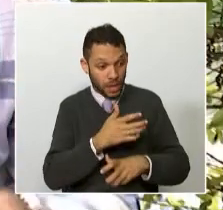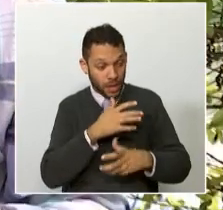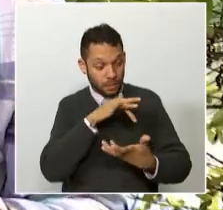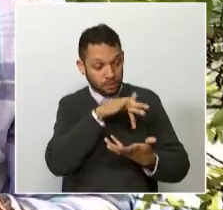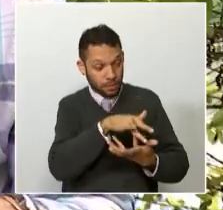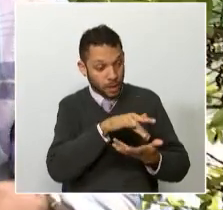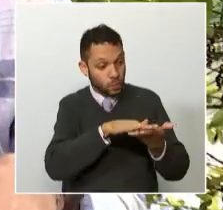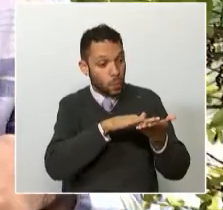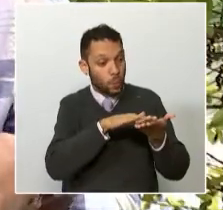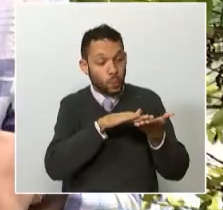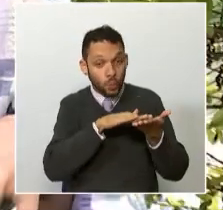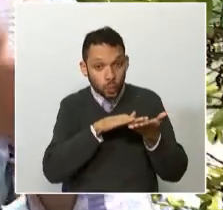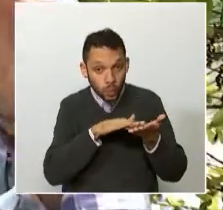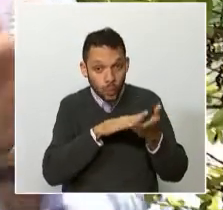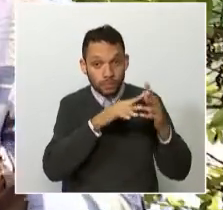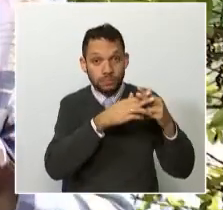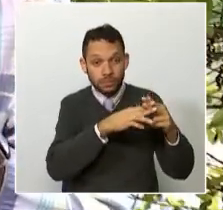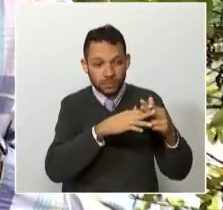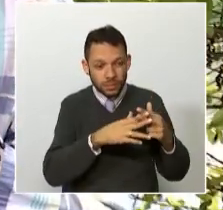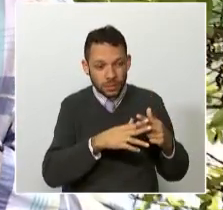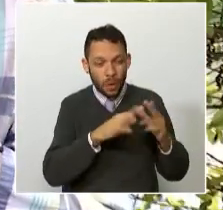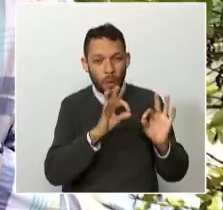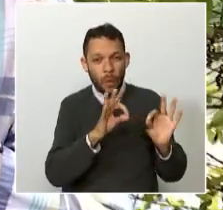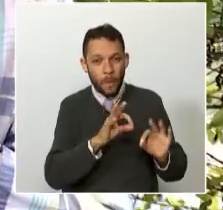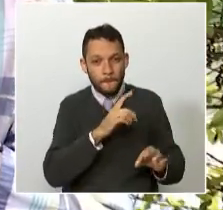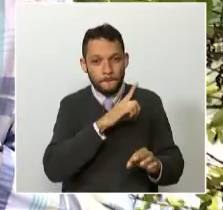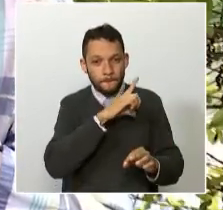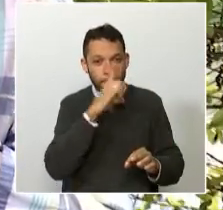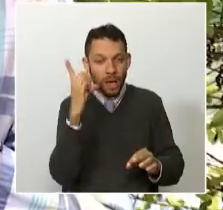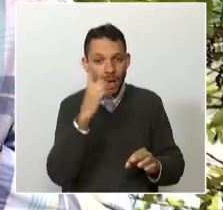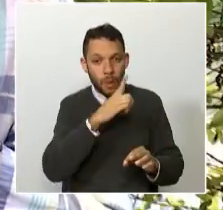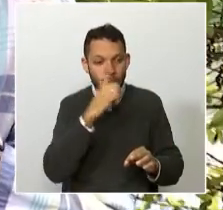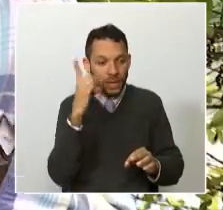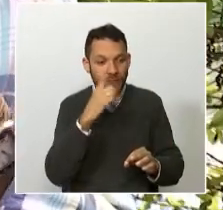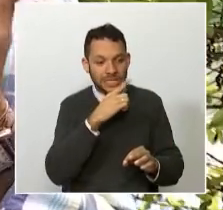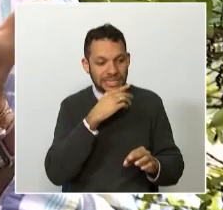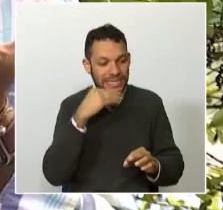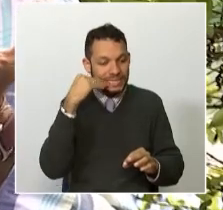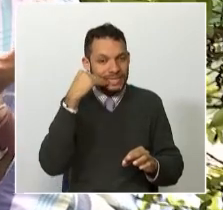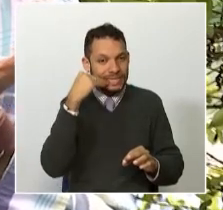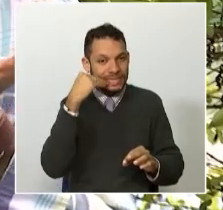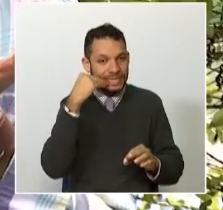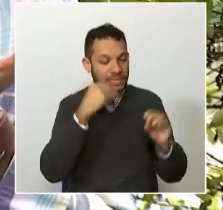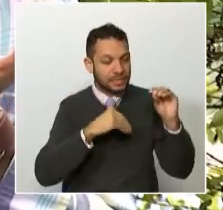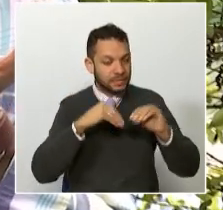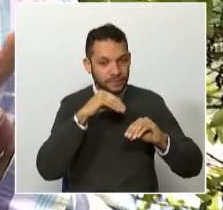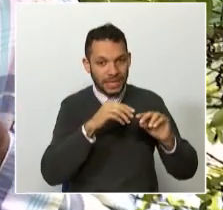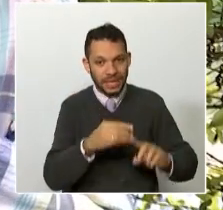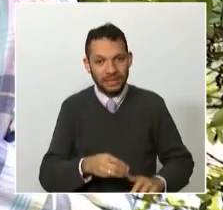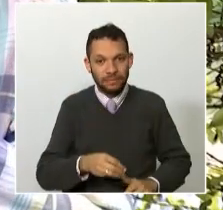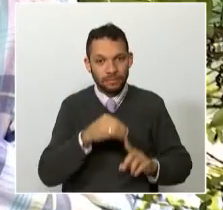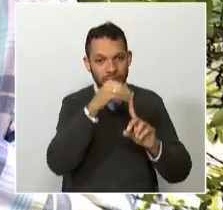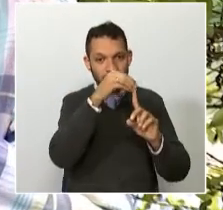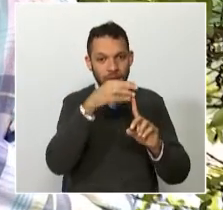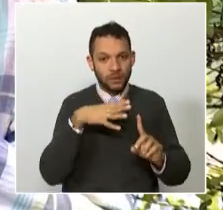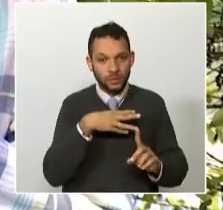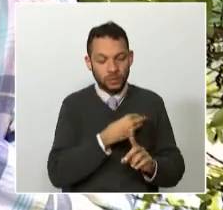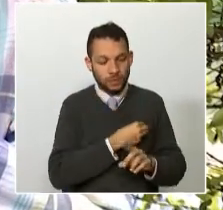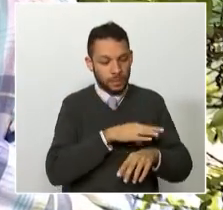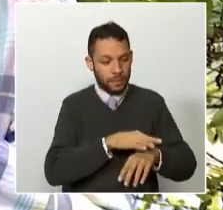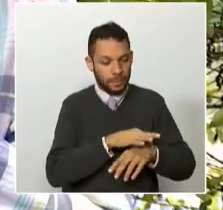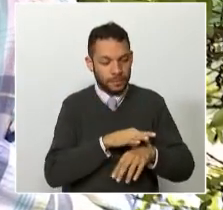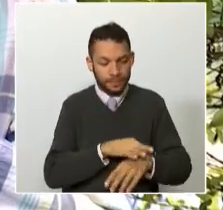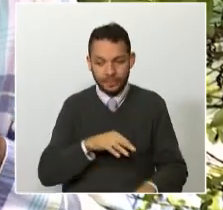hacerle un tratamiento, hacerle un blanqueamiento, un diseño de sonrisa, no. La especialidad que ha hecho la